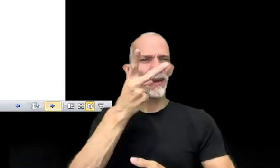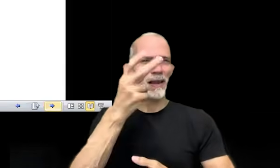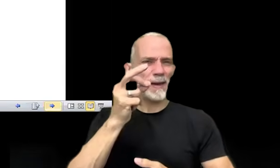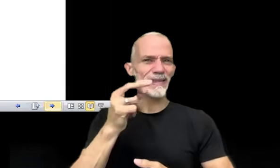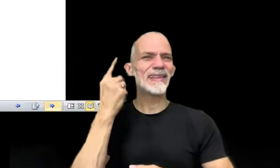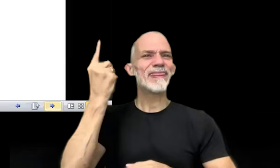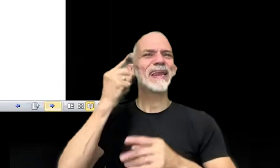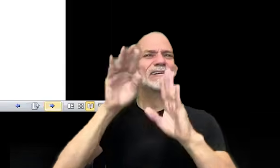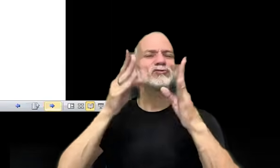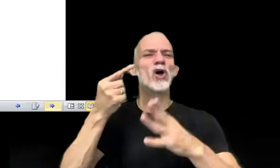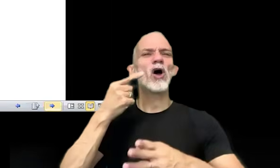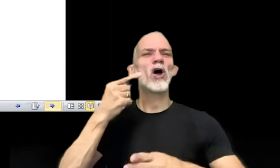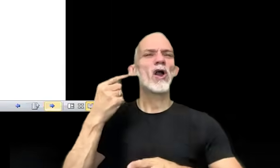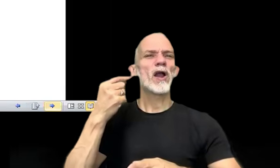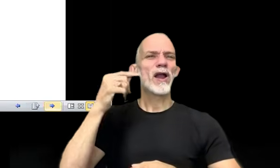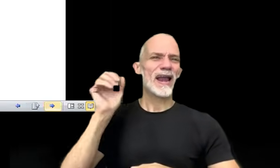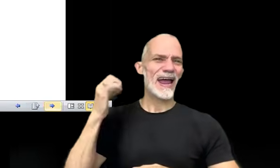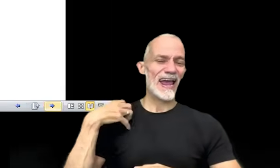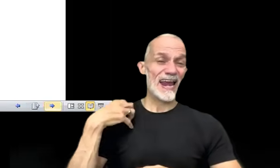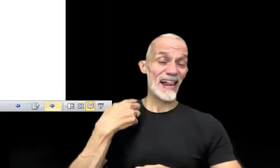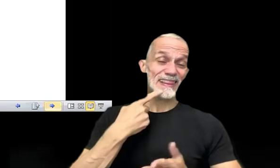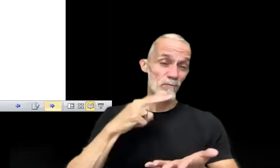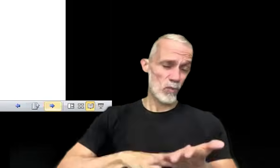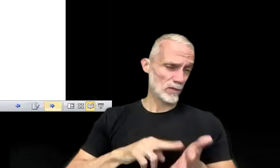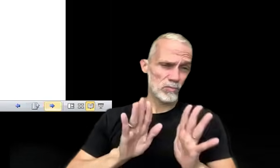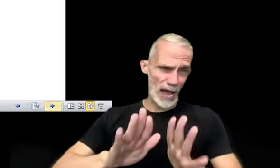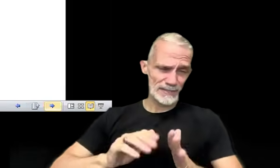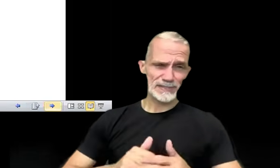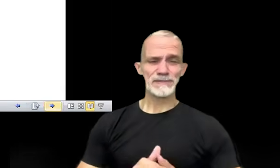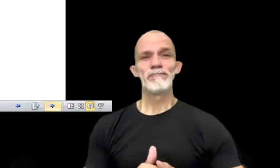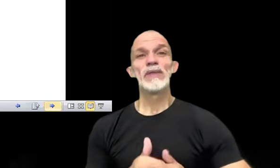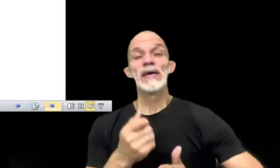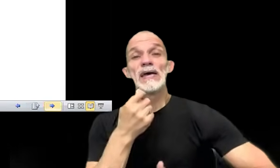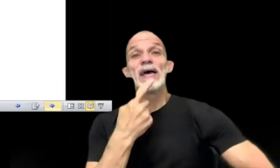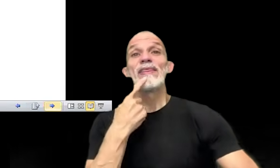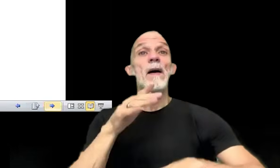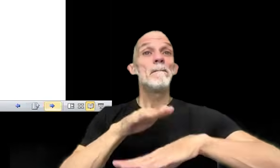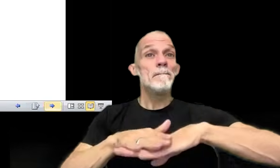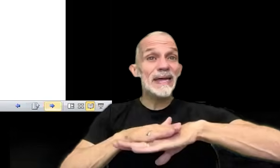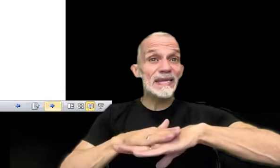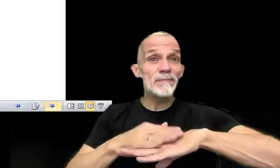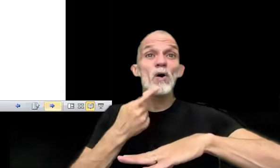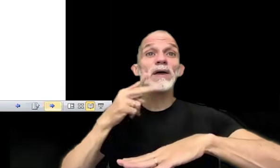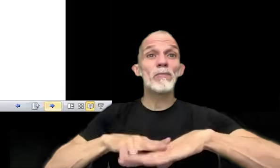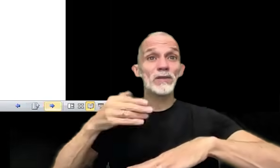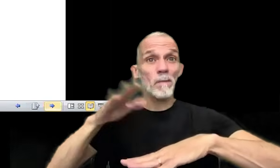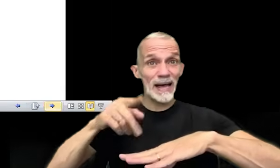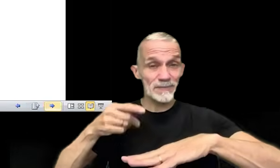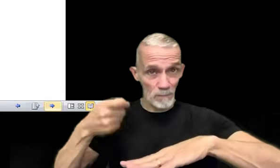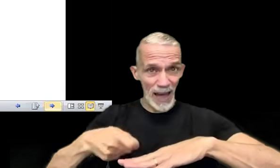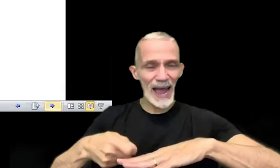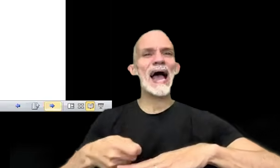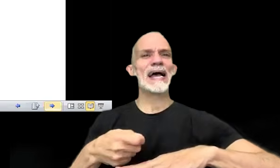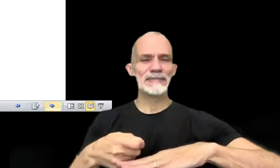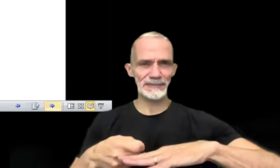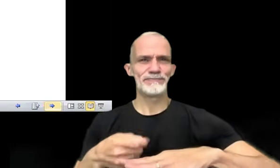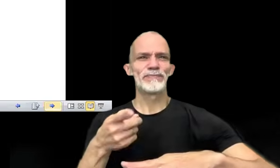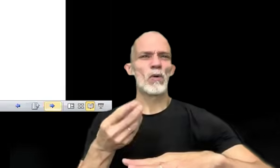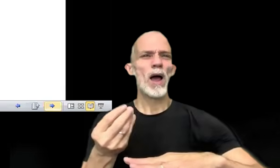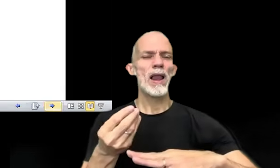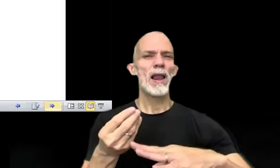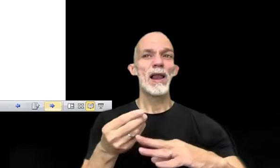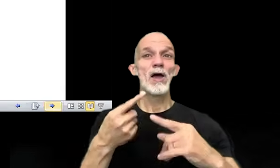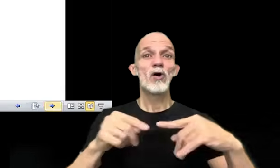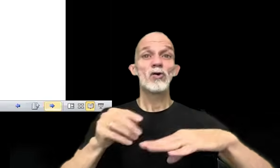2020 de la Dirección Nacional de Impuestos. Básicamente es así. Cuando hablo de mínimo no imponible, lo que grava el tributo